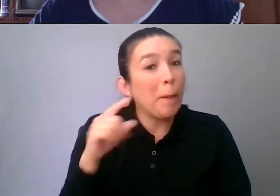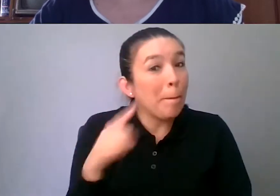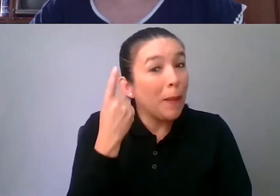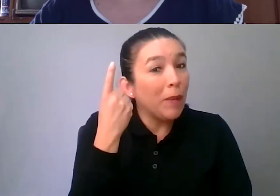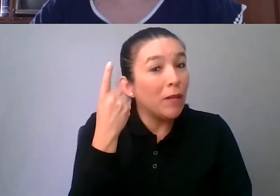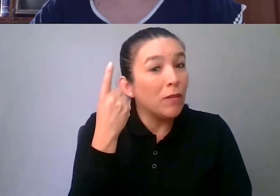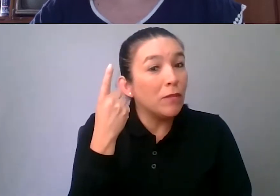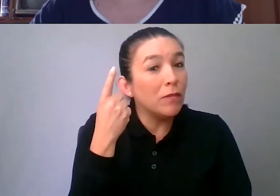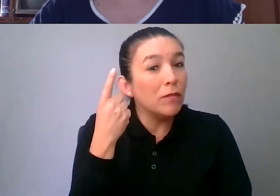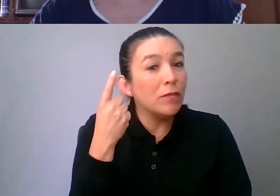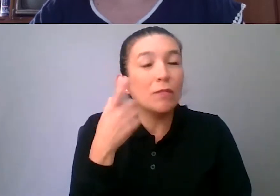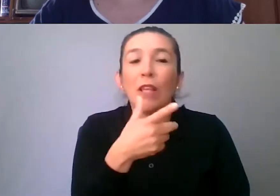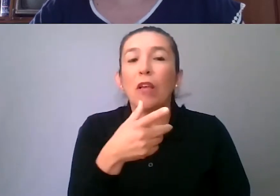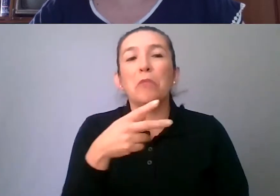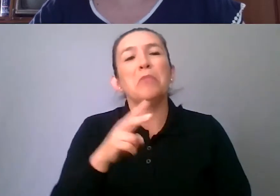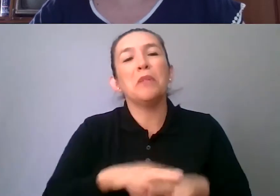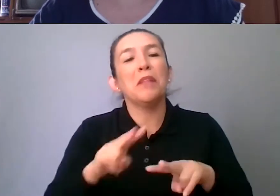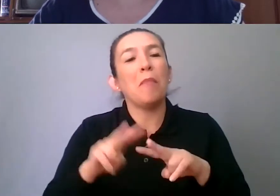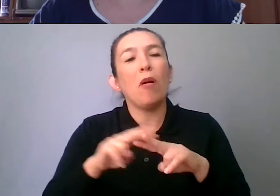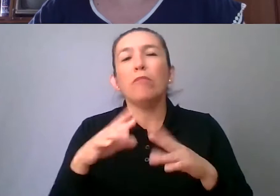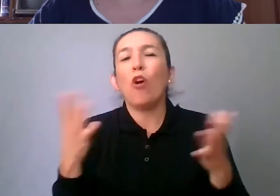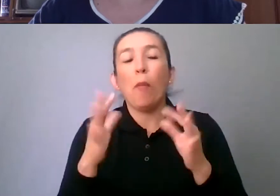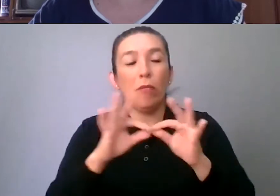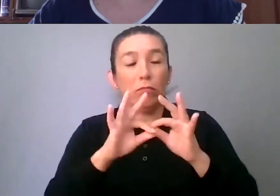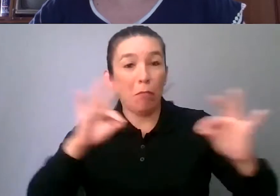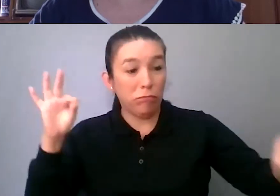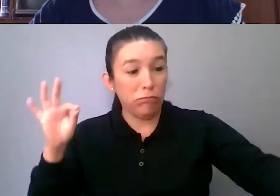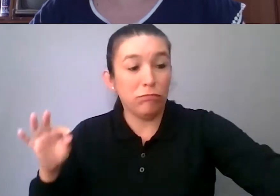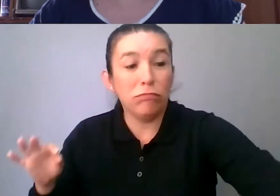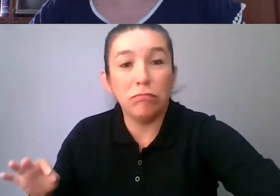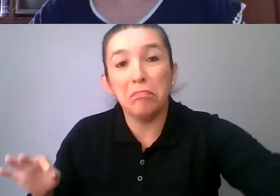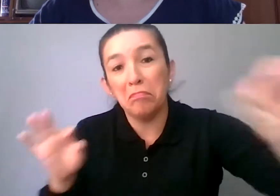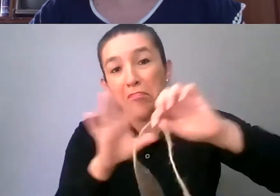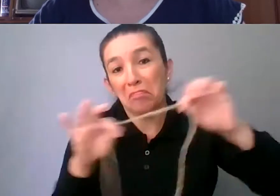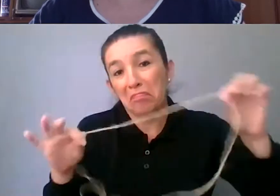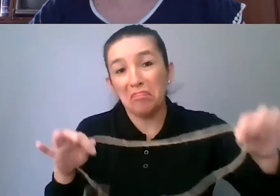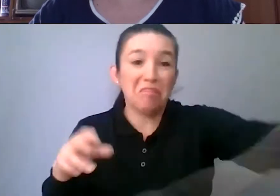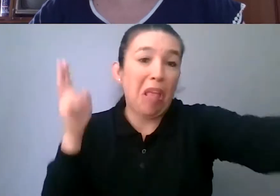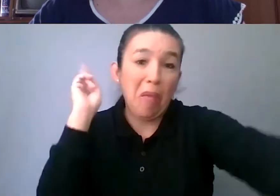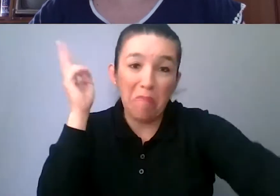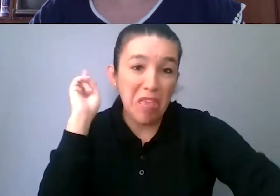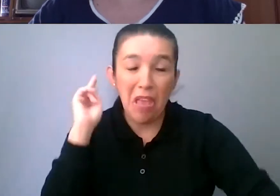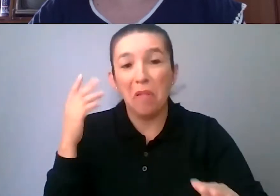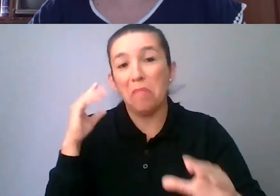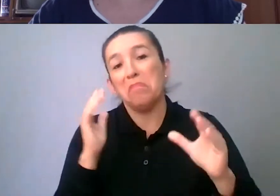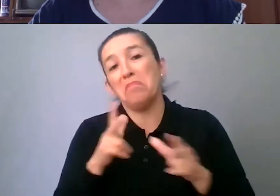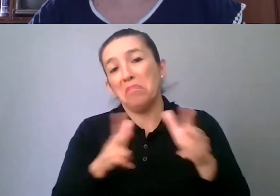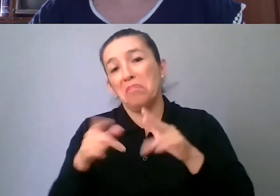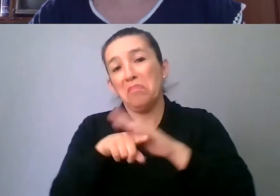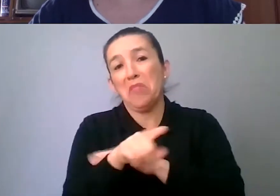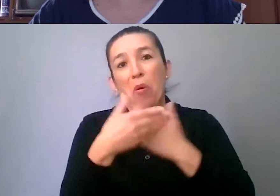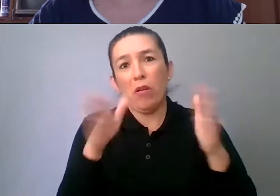uno hace esto con una cuerdita en la micro, en el metro, en cualquier parte, y la